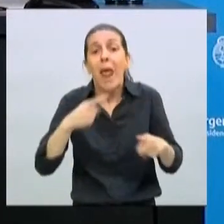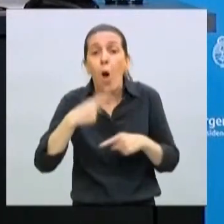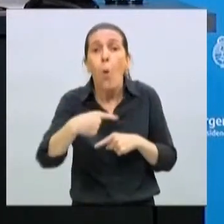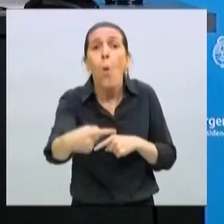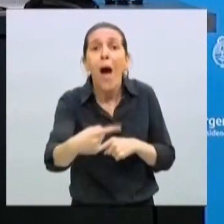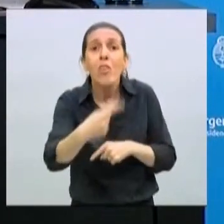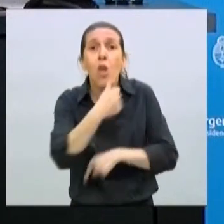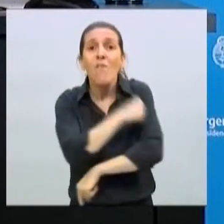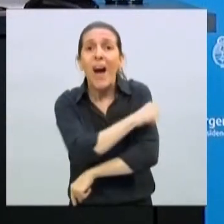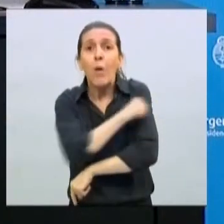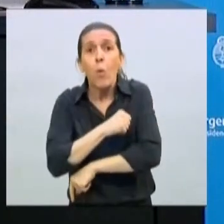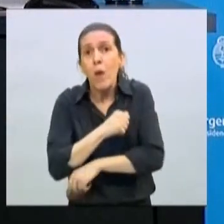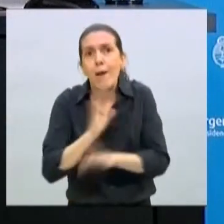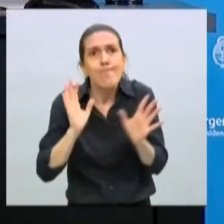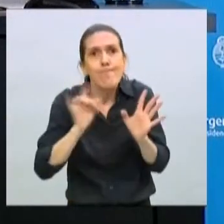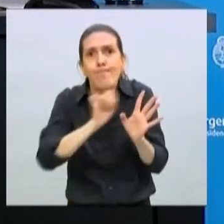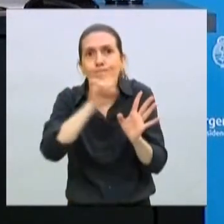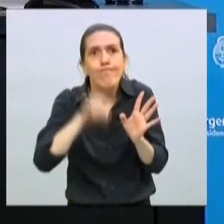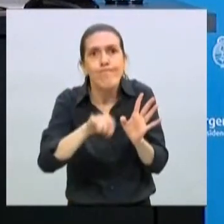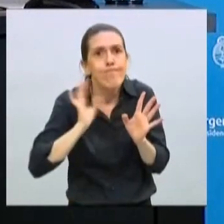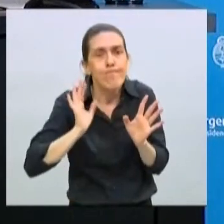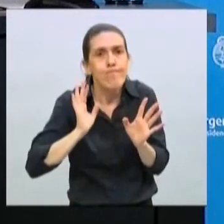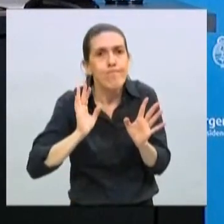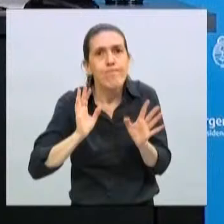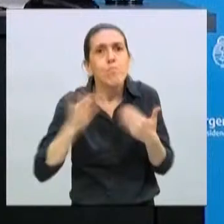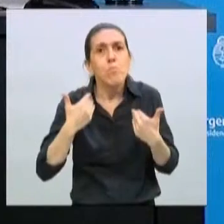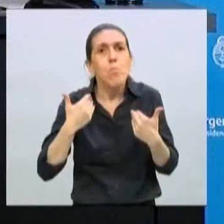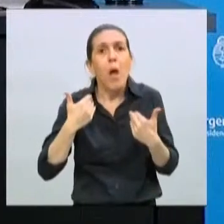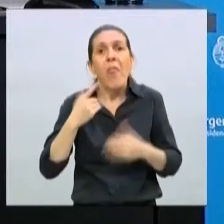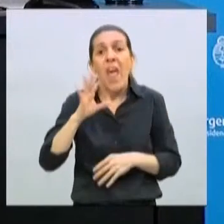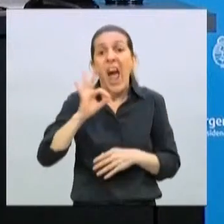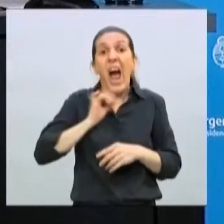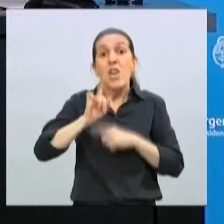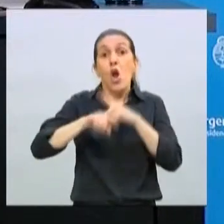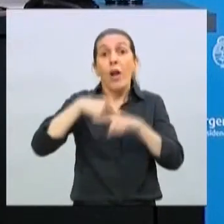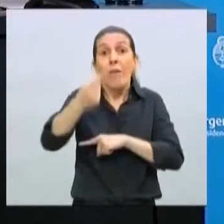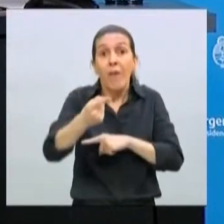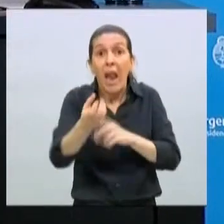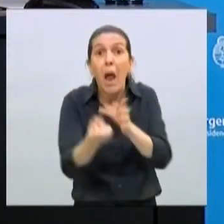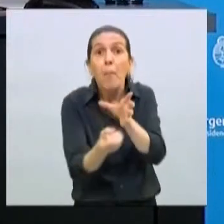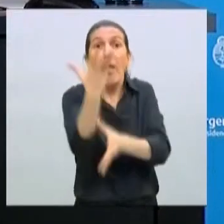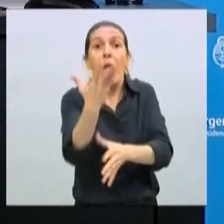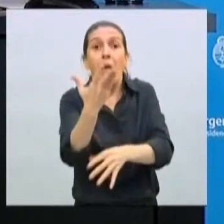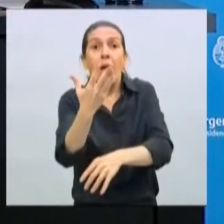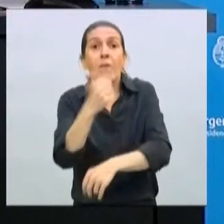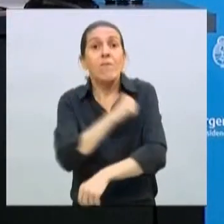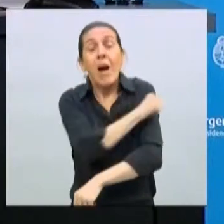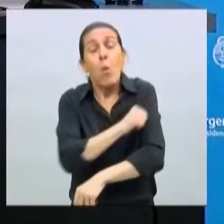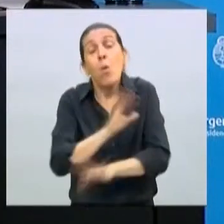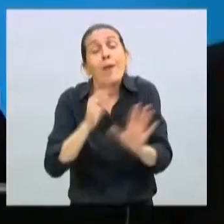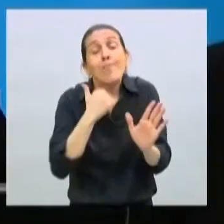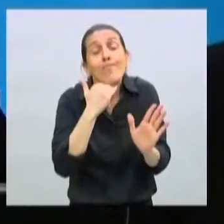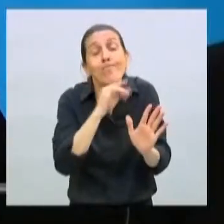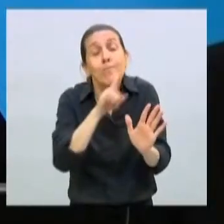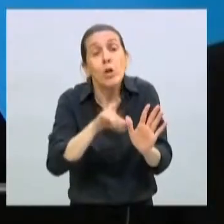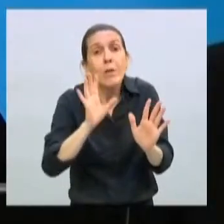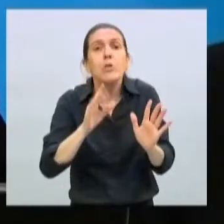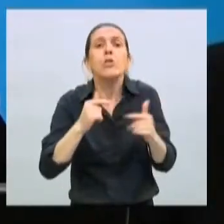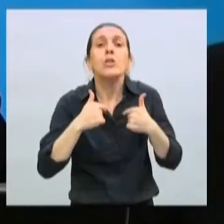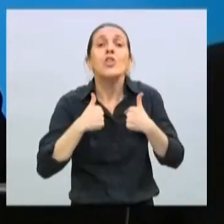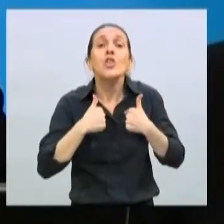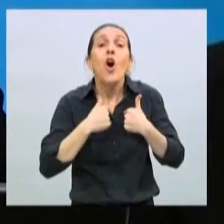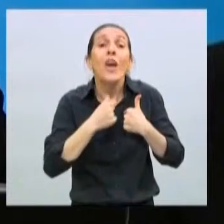Y la vacuna puede estar en un año más. Y bueno, no sé. Yo lo que sí quiero que todos